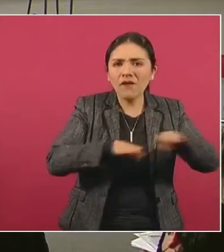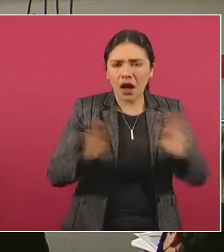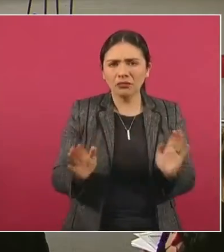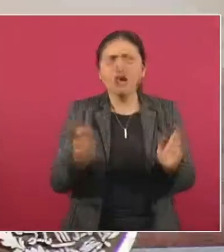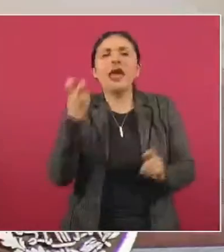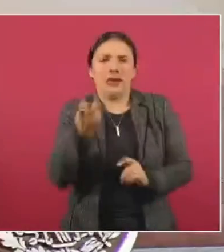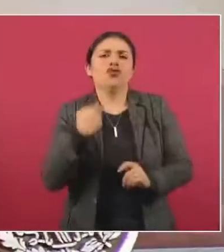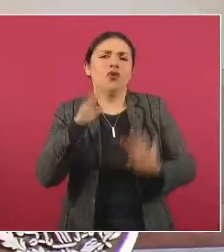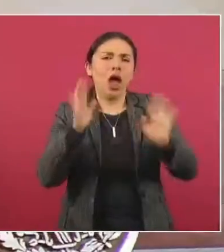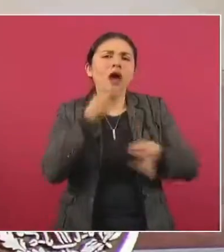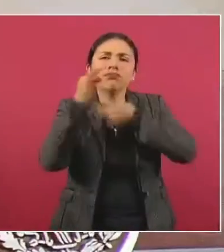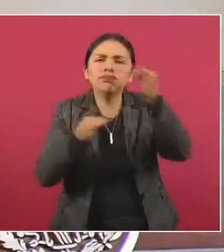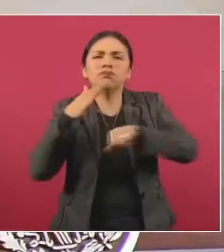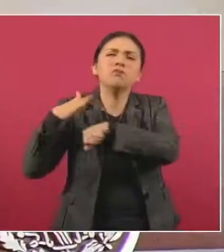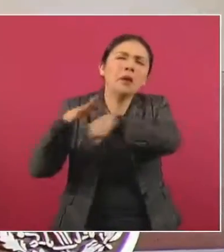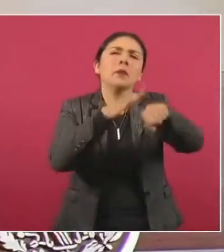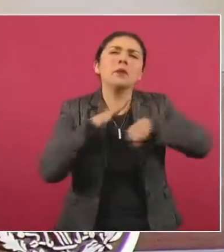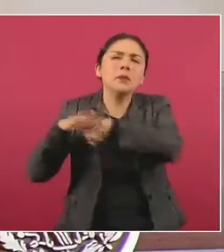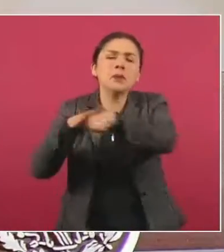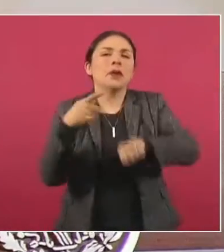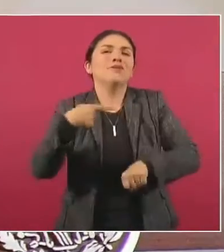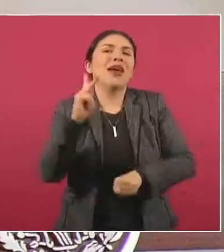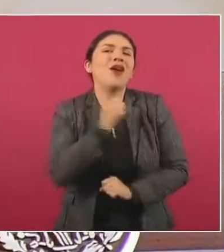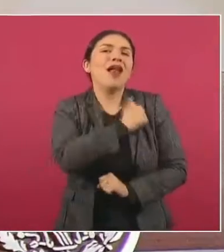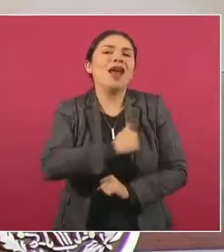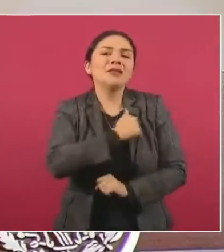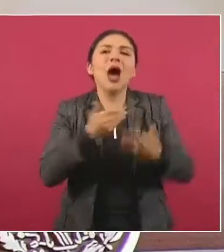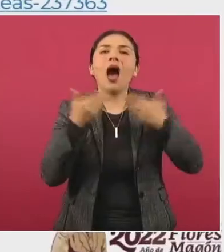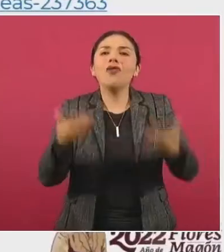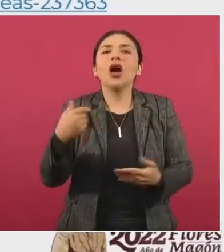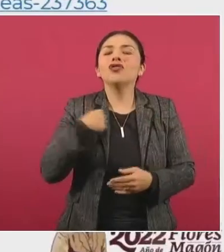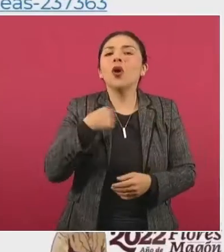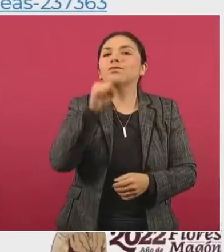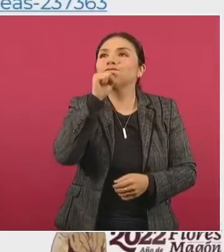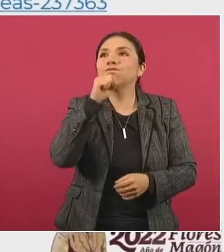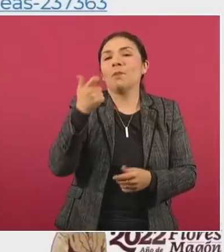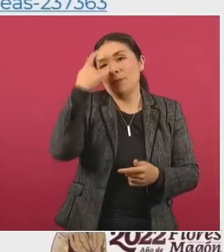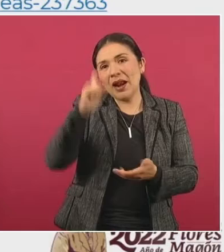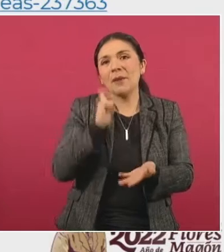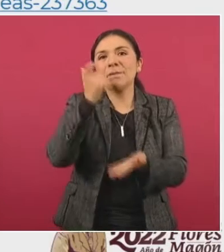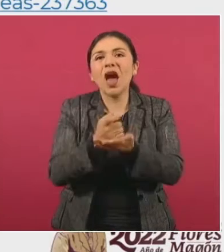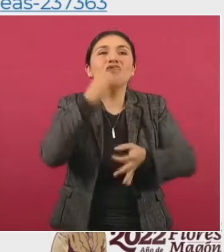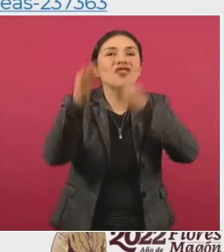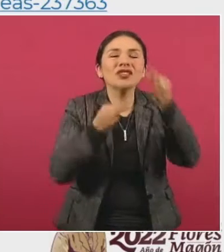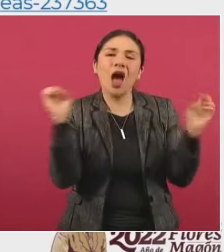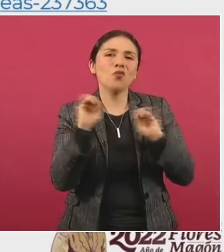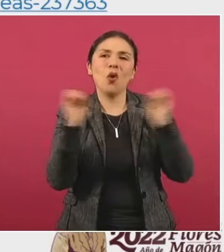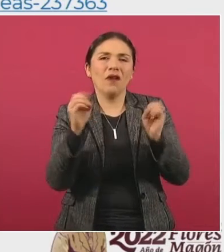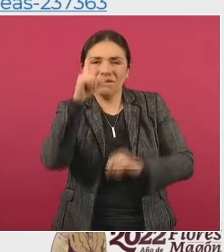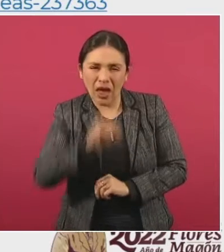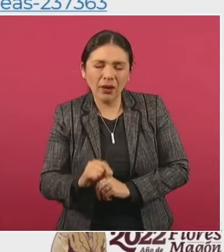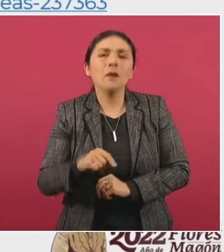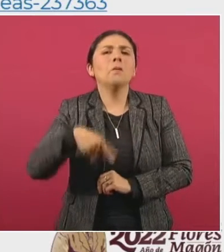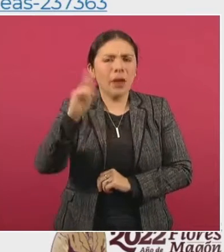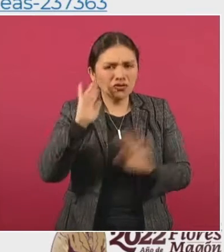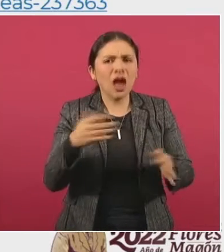difusión, desafortunadamente no tenemos, pues como ya no pagamos publicidad, no tenemos los alcances, pero sí hemos hecho difusión incluso